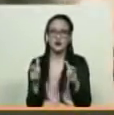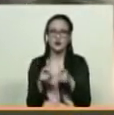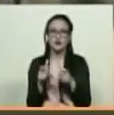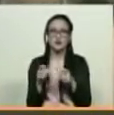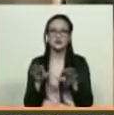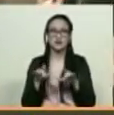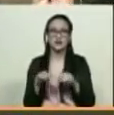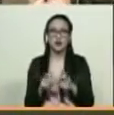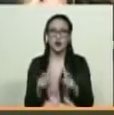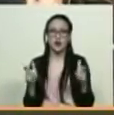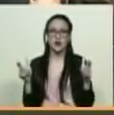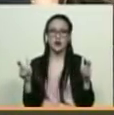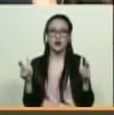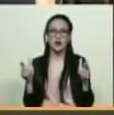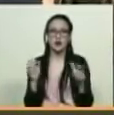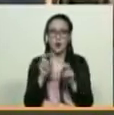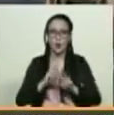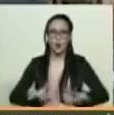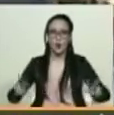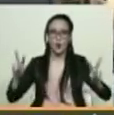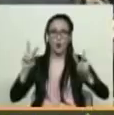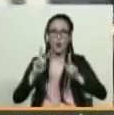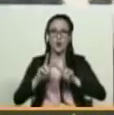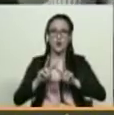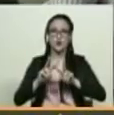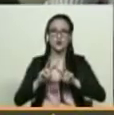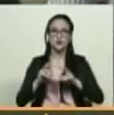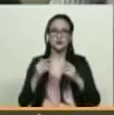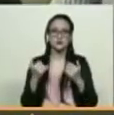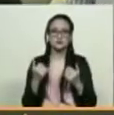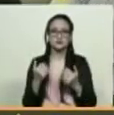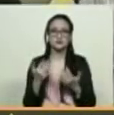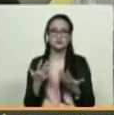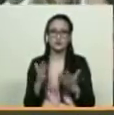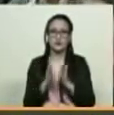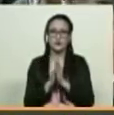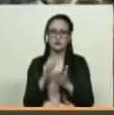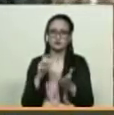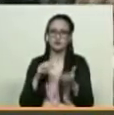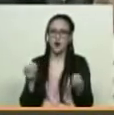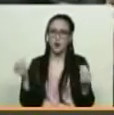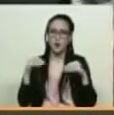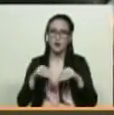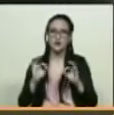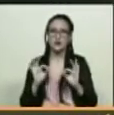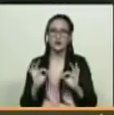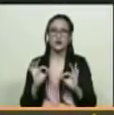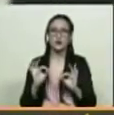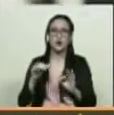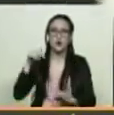secretario general de las Naciones Unidas y hacer este petitorio que ha sido acordado el día de hoy. Los centros